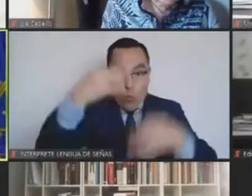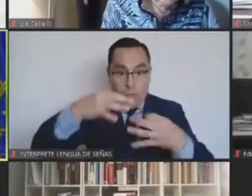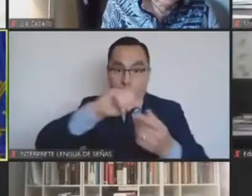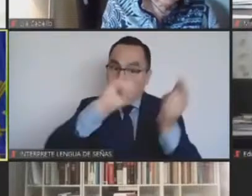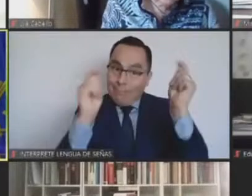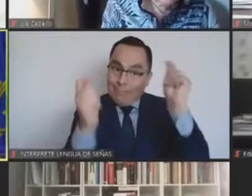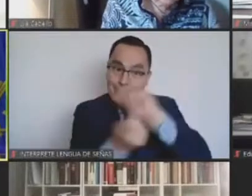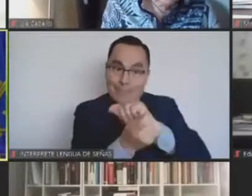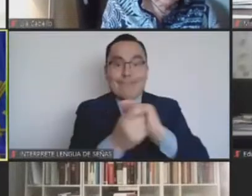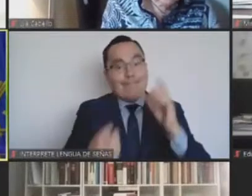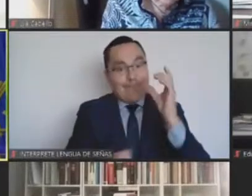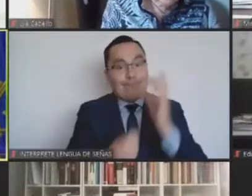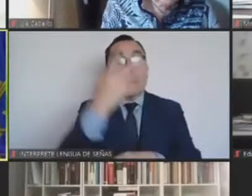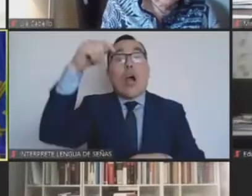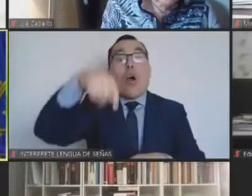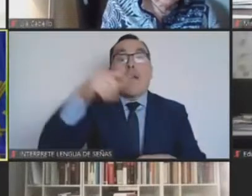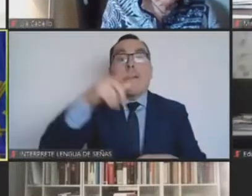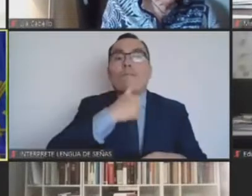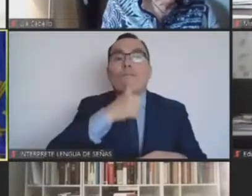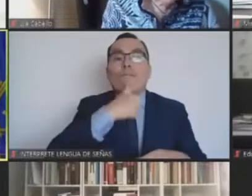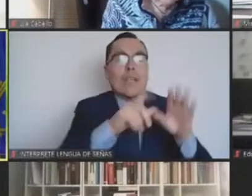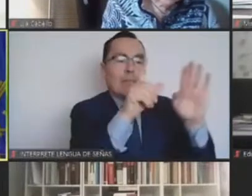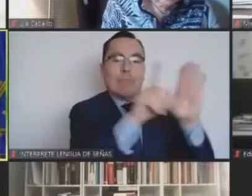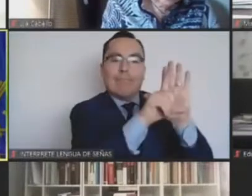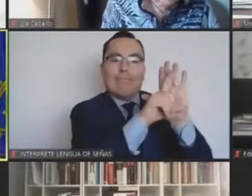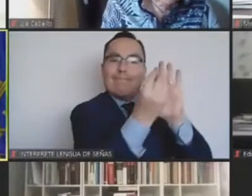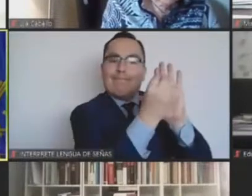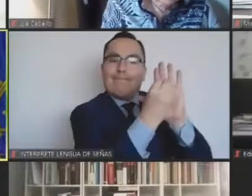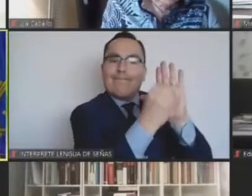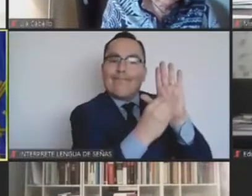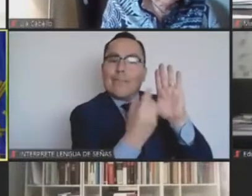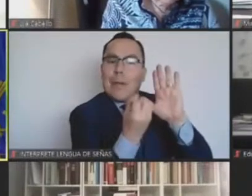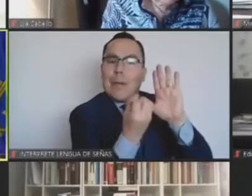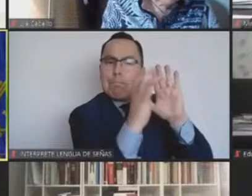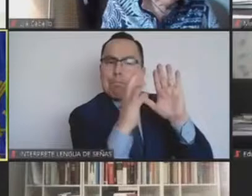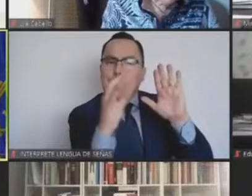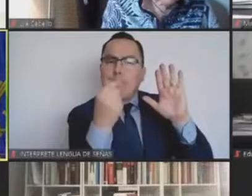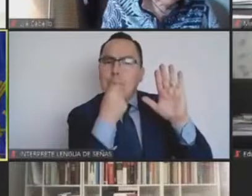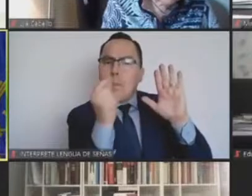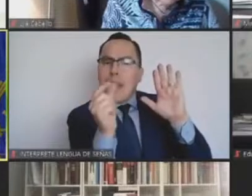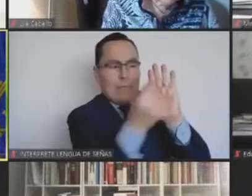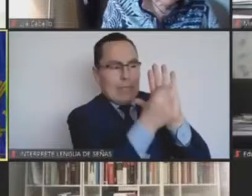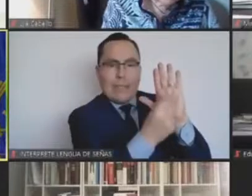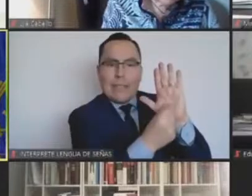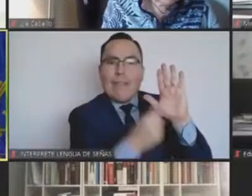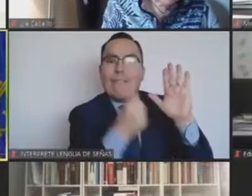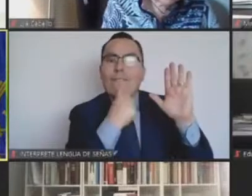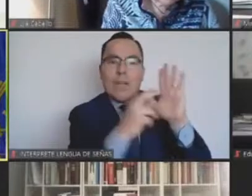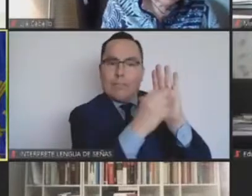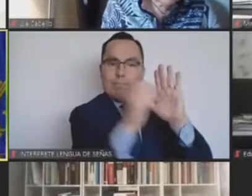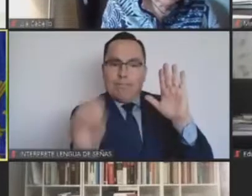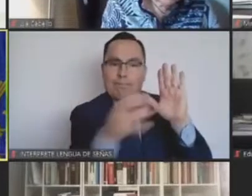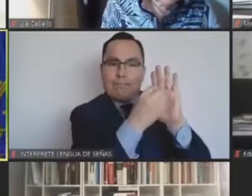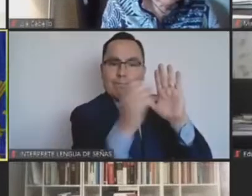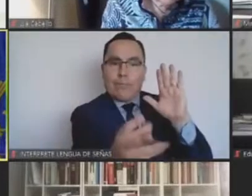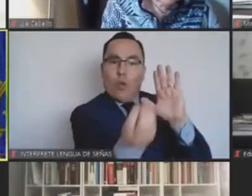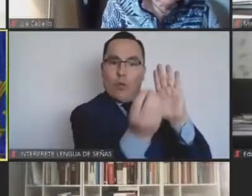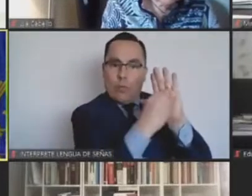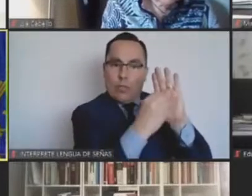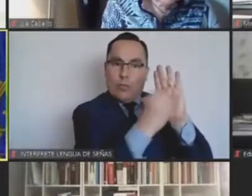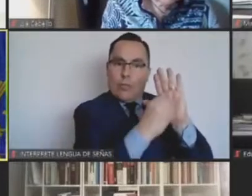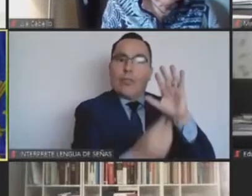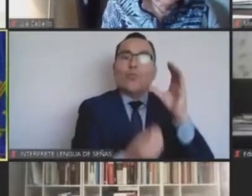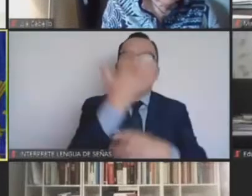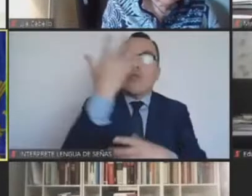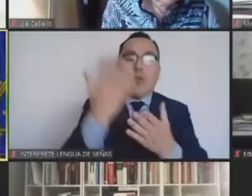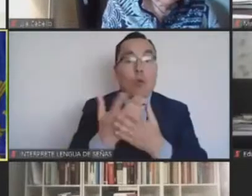legislación necesita actualizarse para reflejar adecuadamente dichos cambios. Por último, y solo por